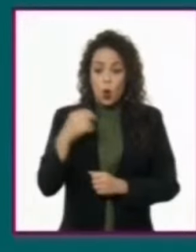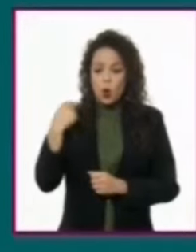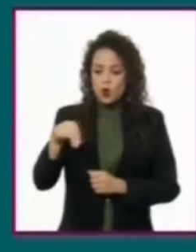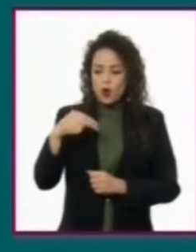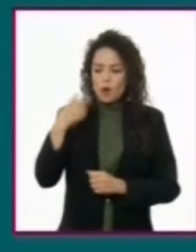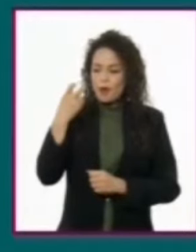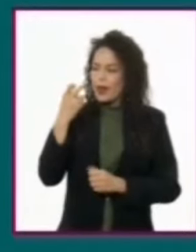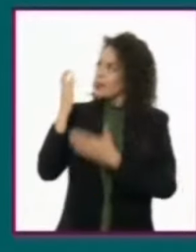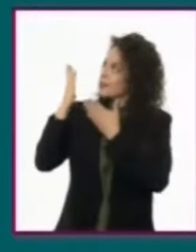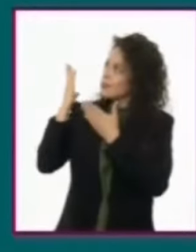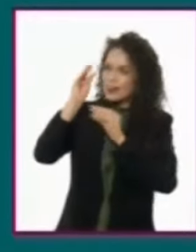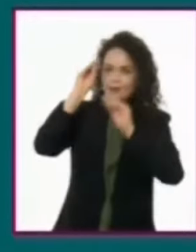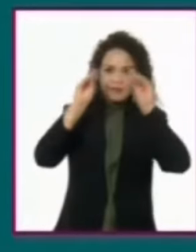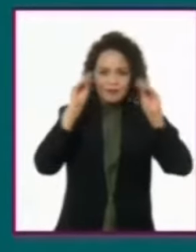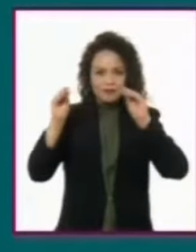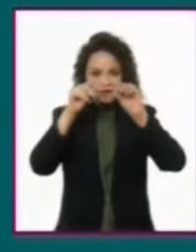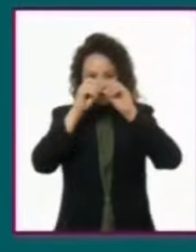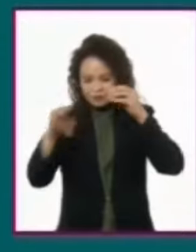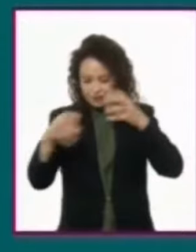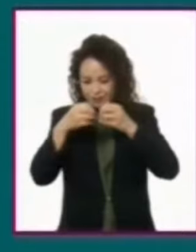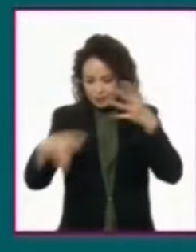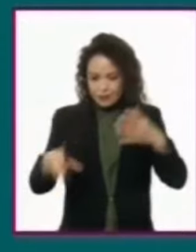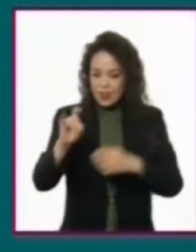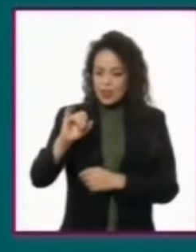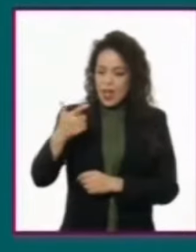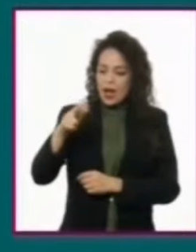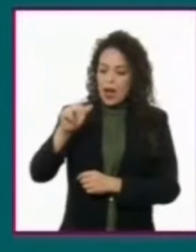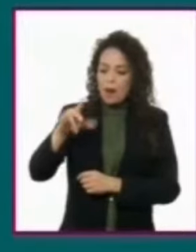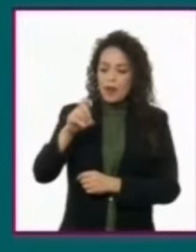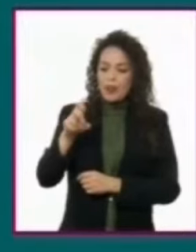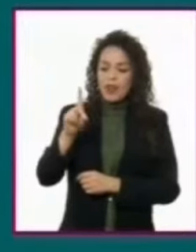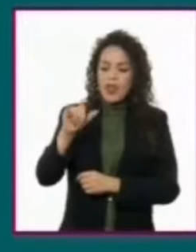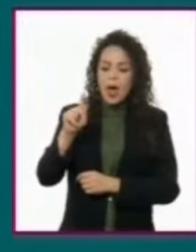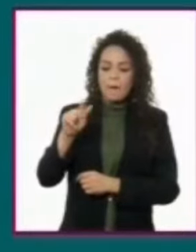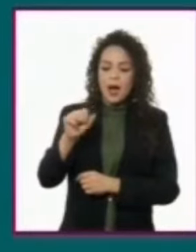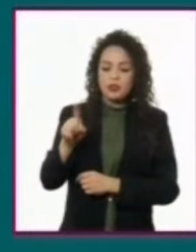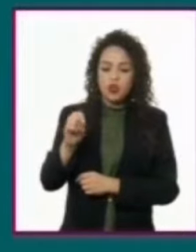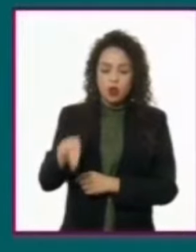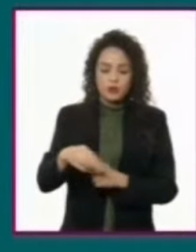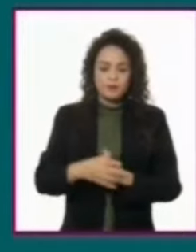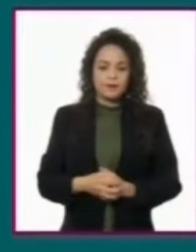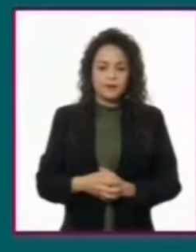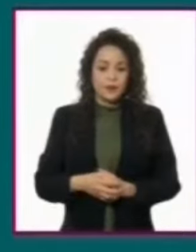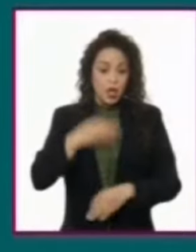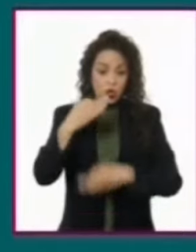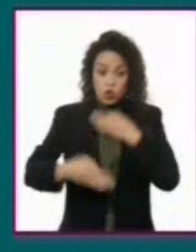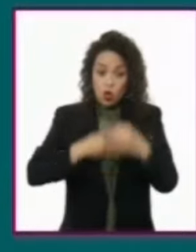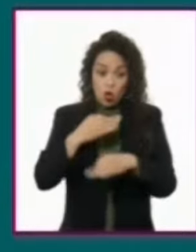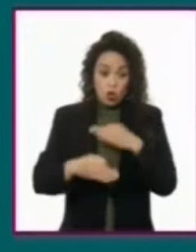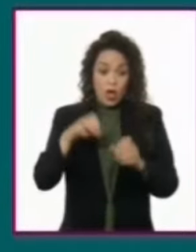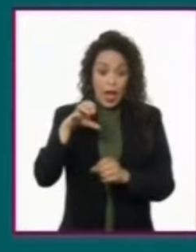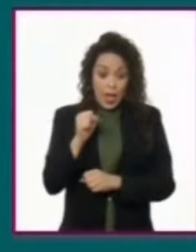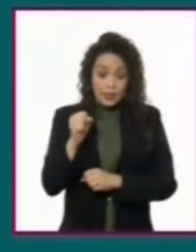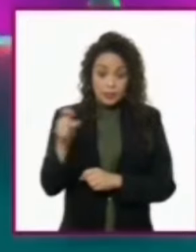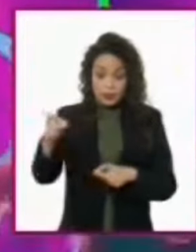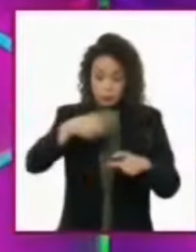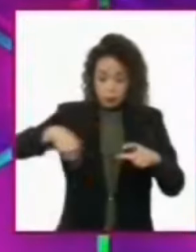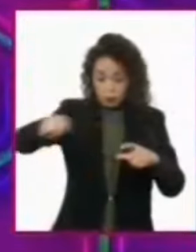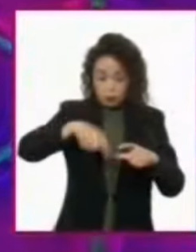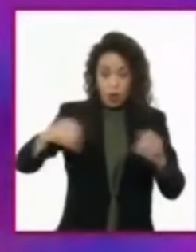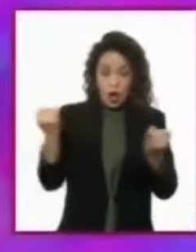a consecuencia de la forma de su representación gráfica. No todas las galaxias en el universo son espirales como la